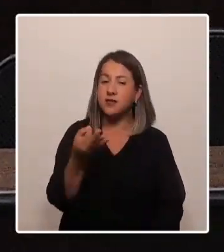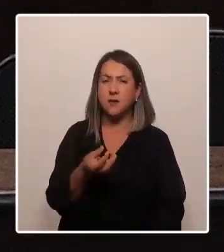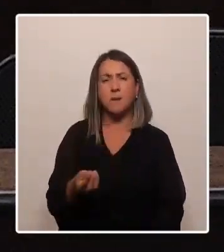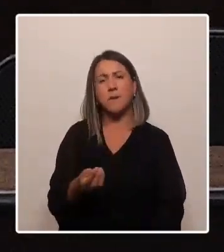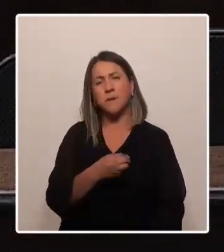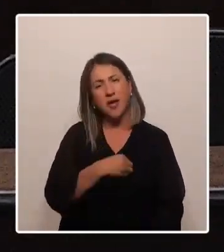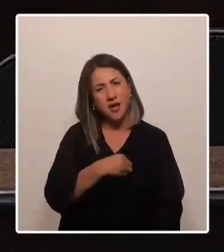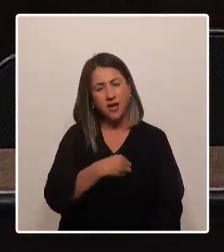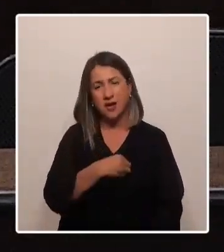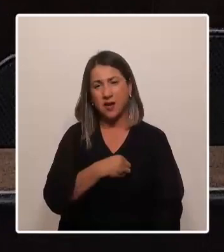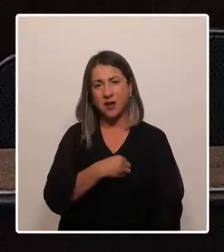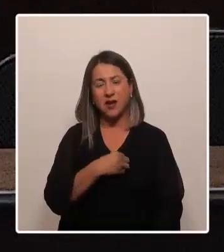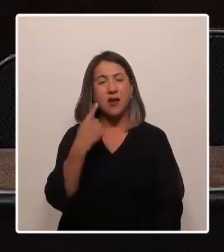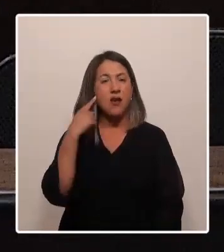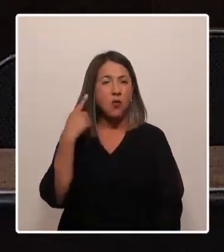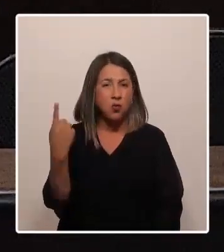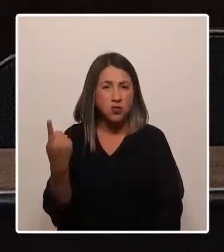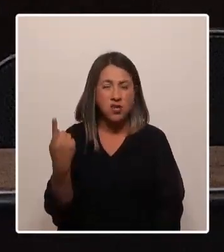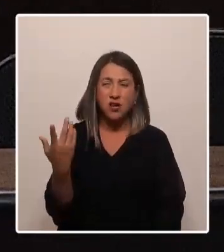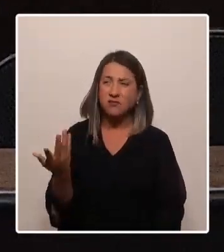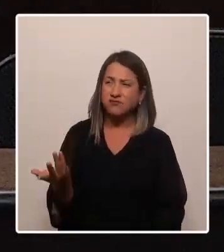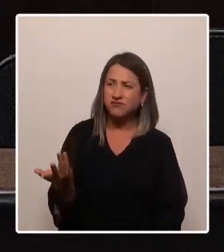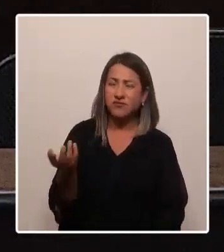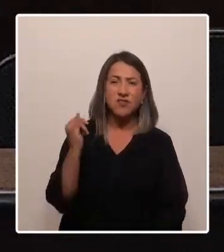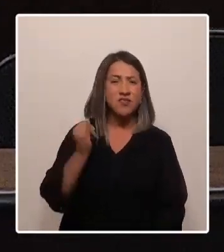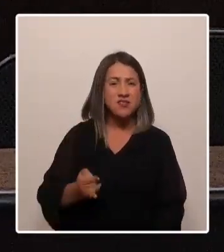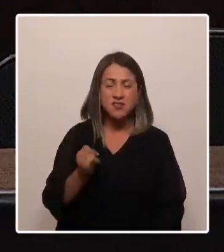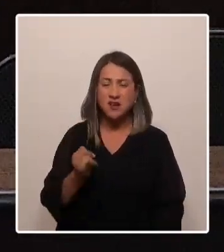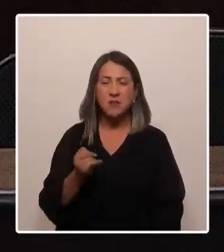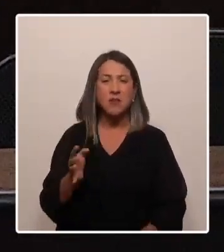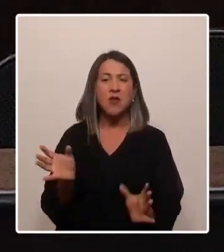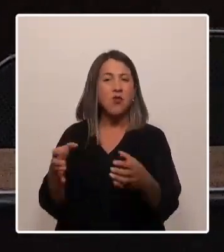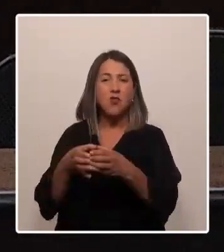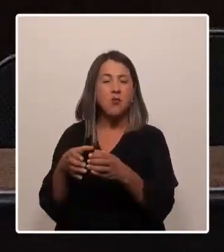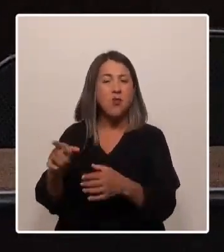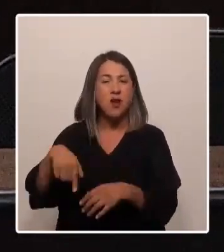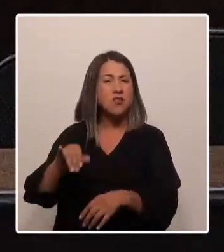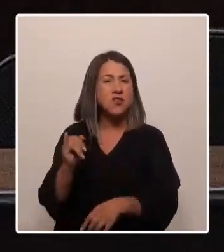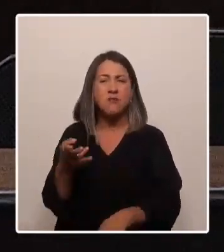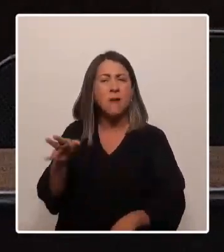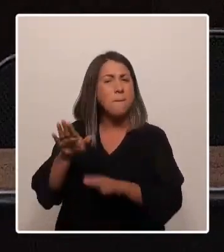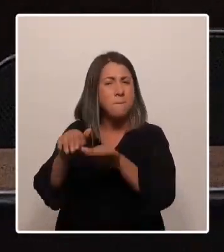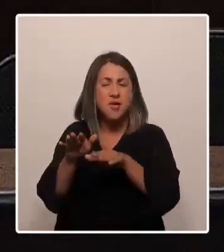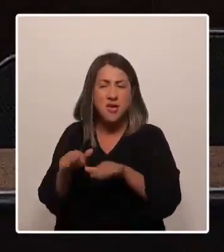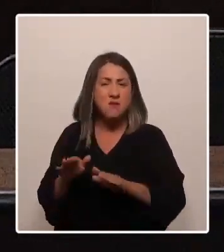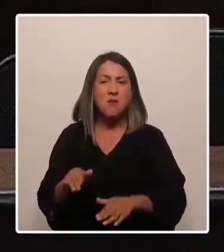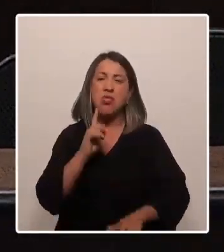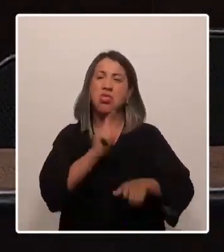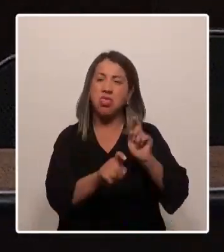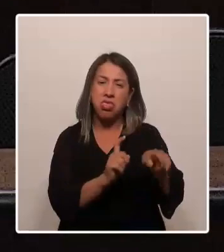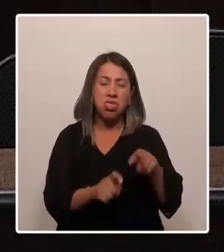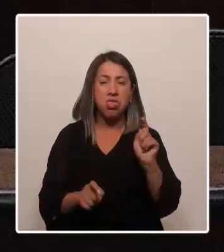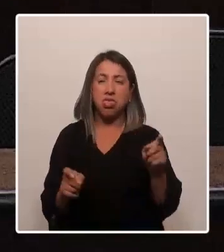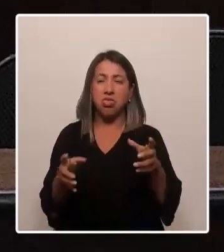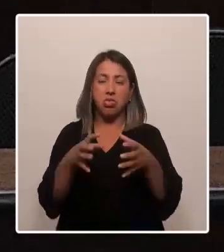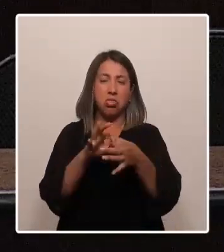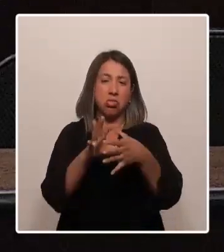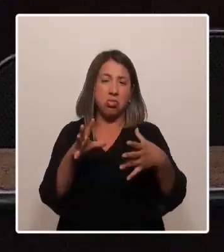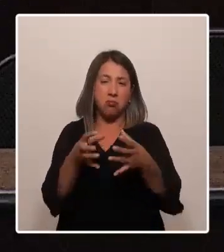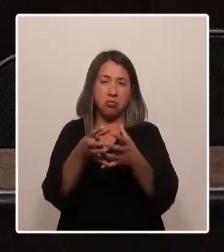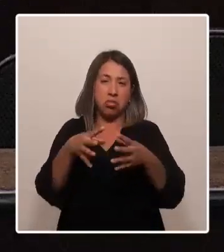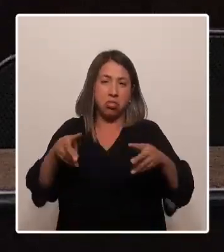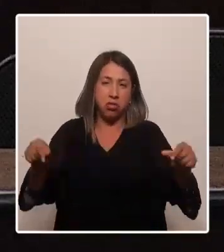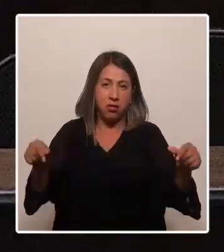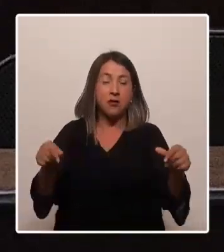resulta escuchar siempre a un sector que lo único que hace es desvirtuar, descomponer y desacreditar